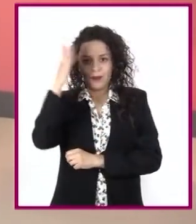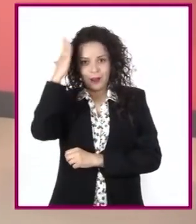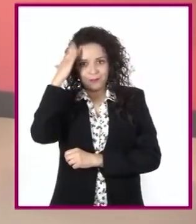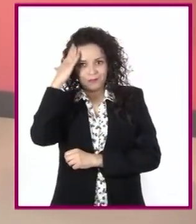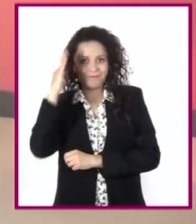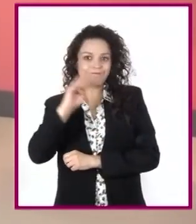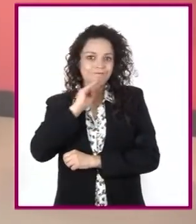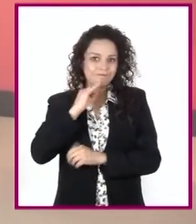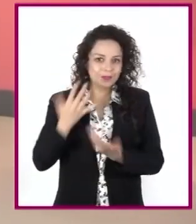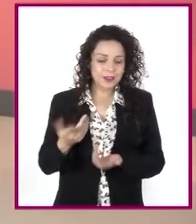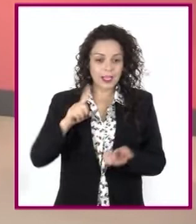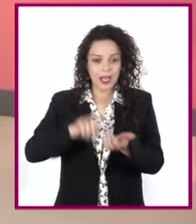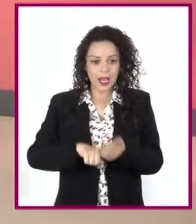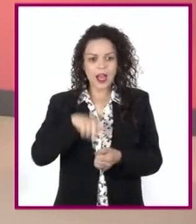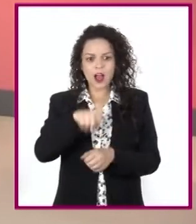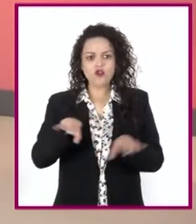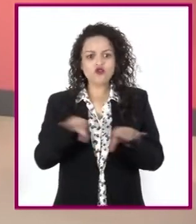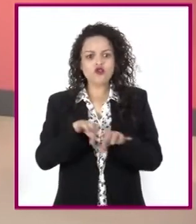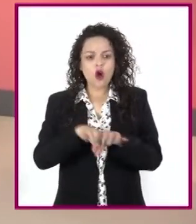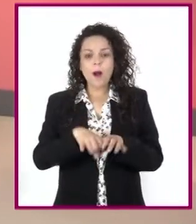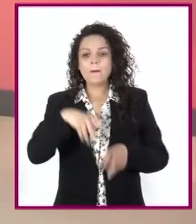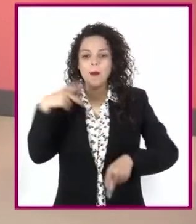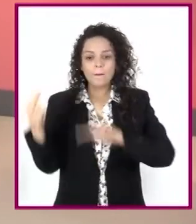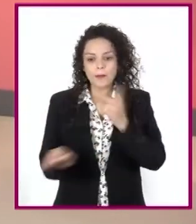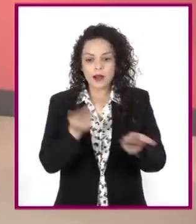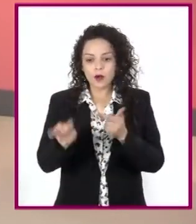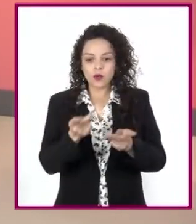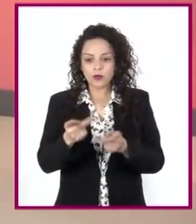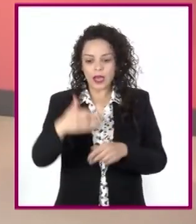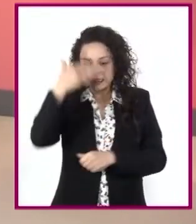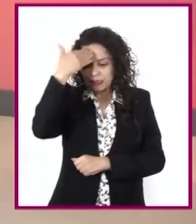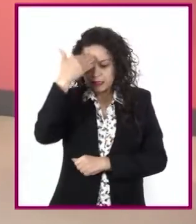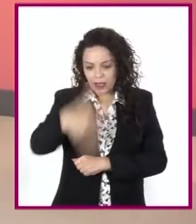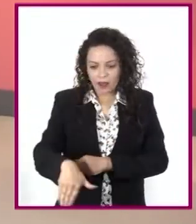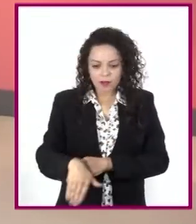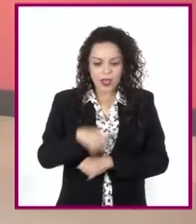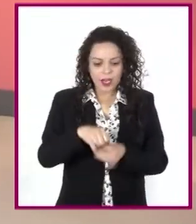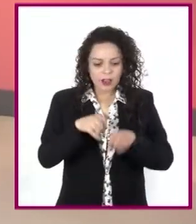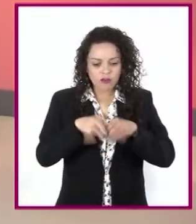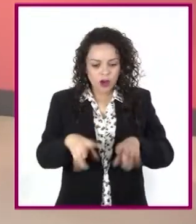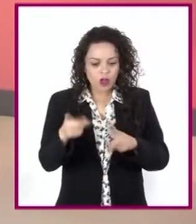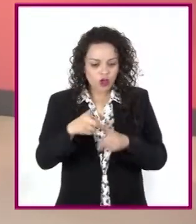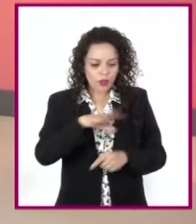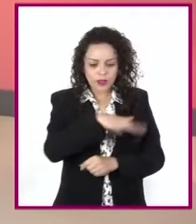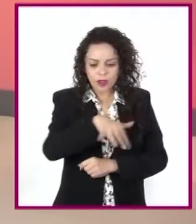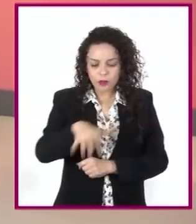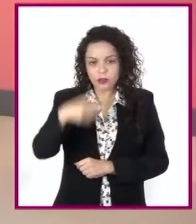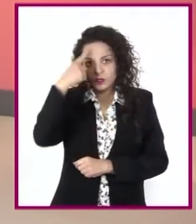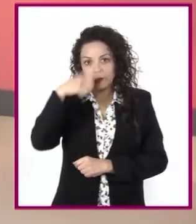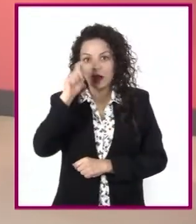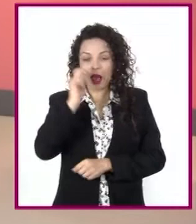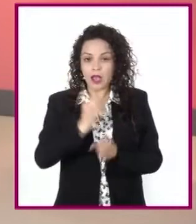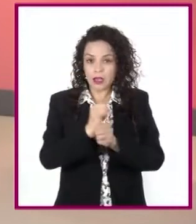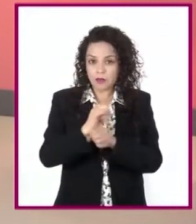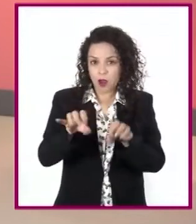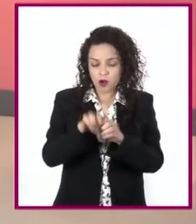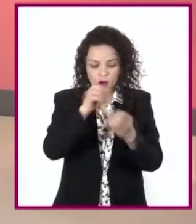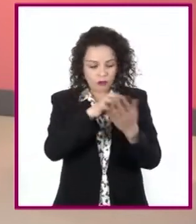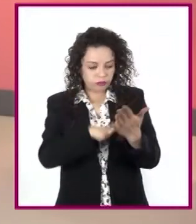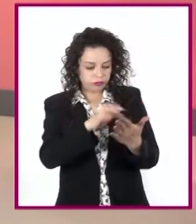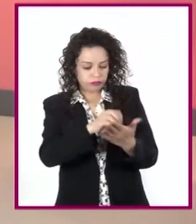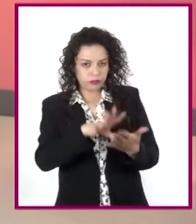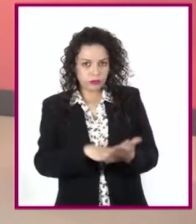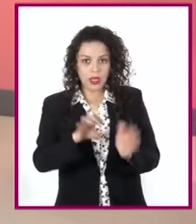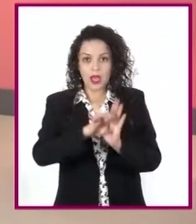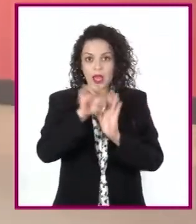lo referente a cómo consultar fuentes de información y citarlas cuando se hace un trabajo de investigación, como por ejemplo